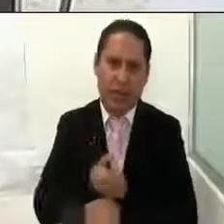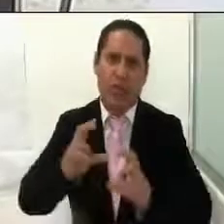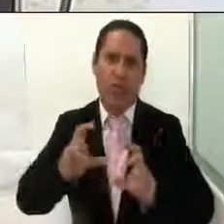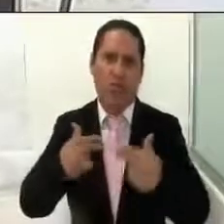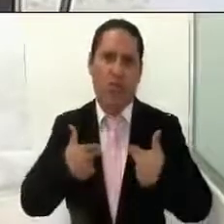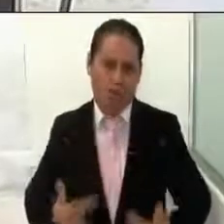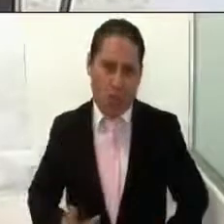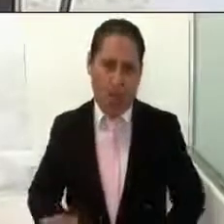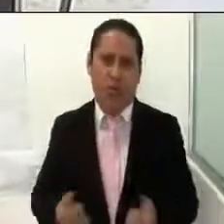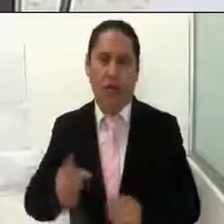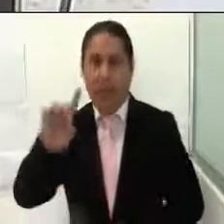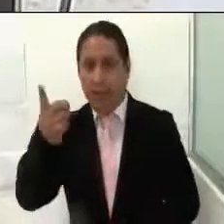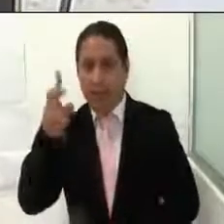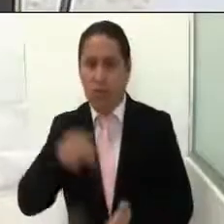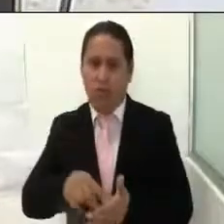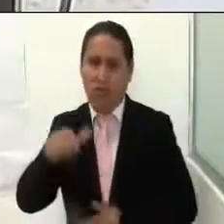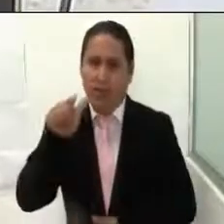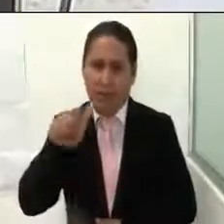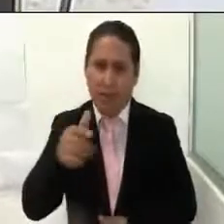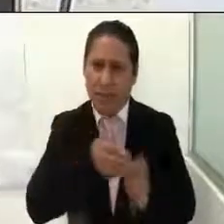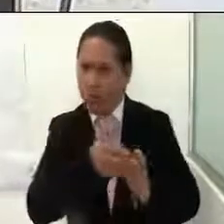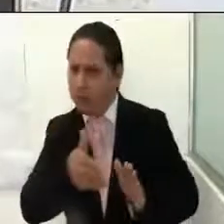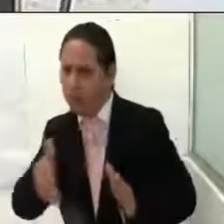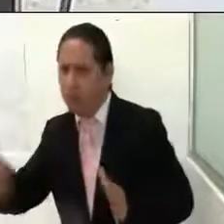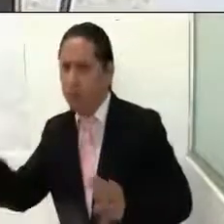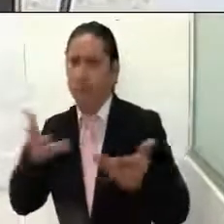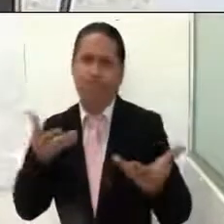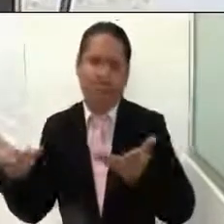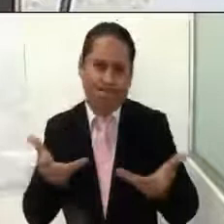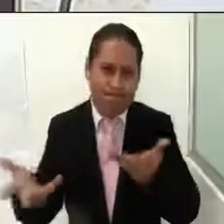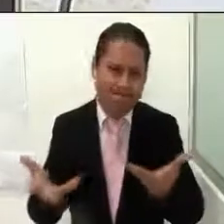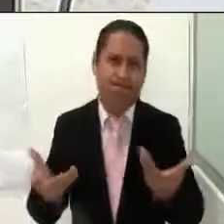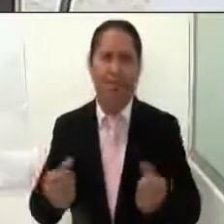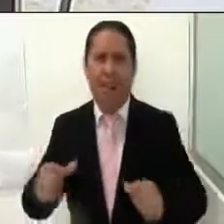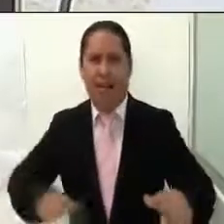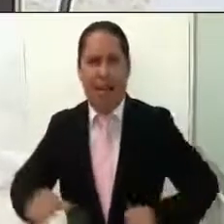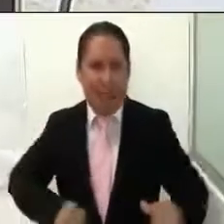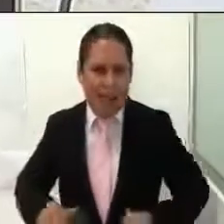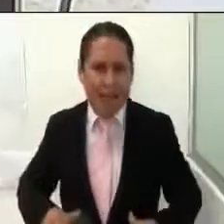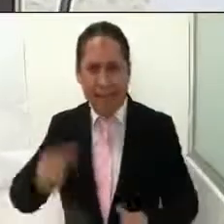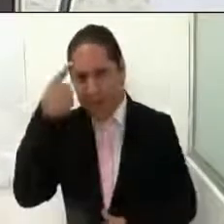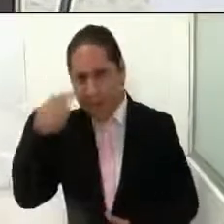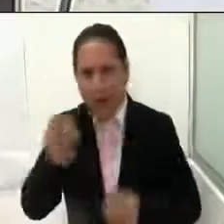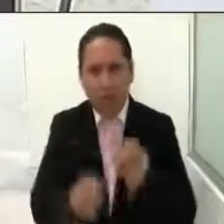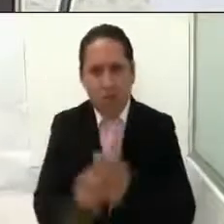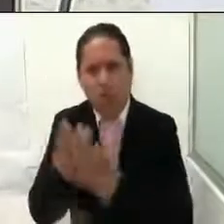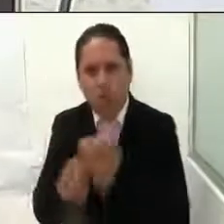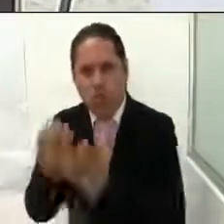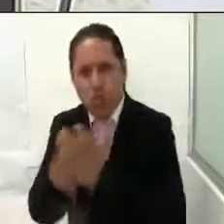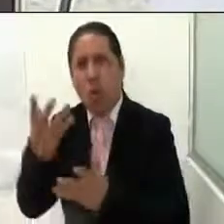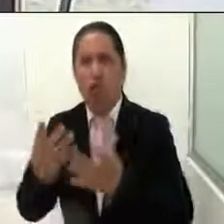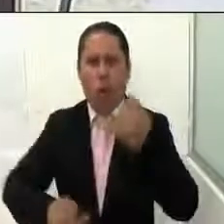diciembre de 2017 se han realizado 676 acciones para la actualización de instrumentos jurídicos